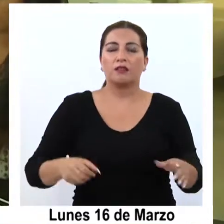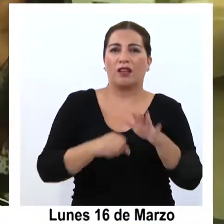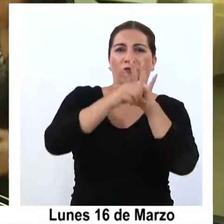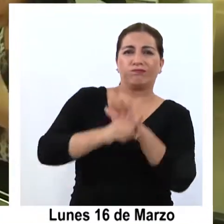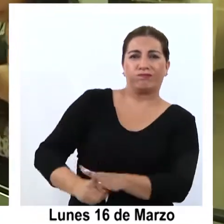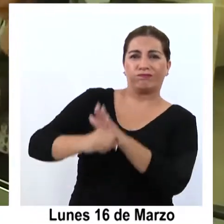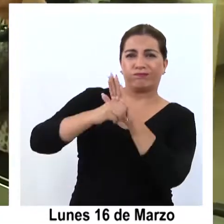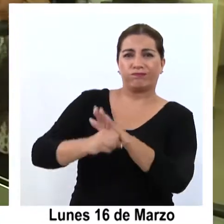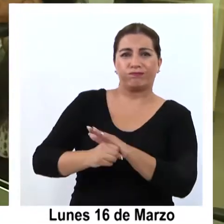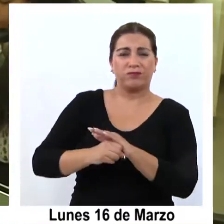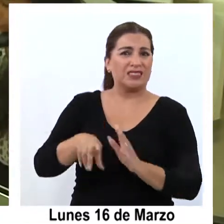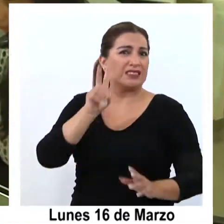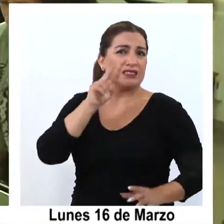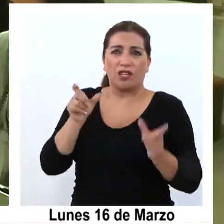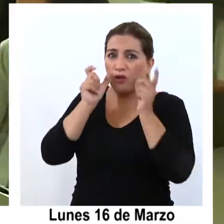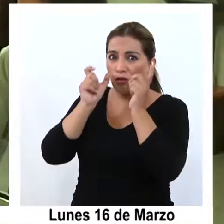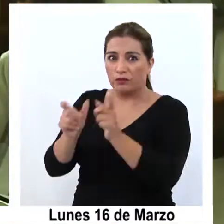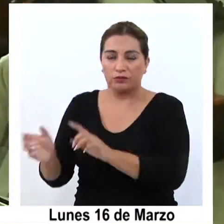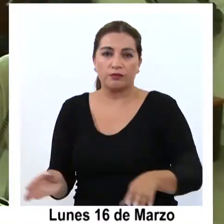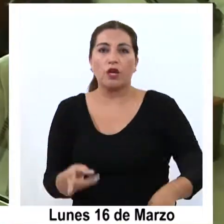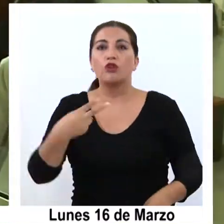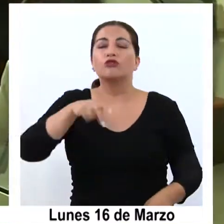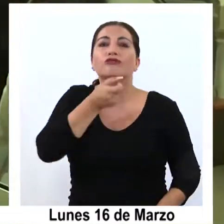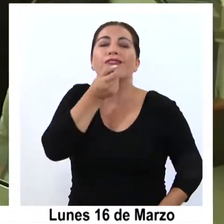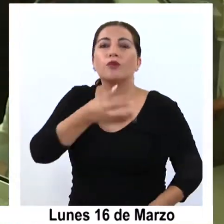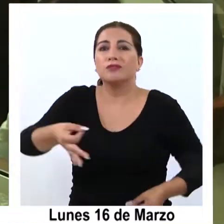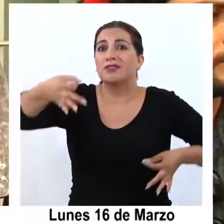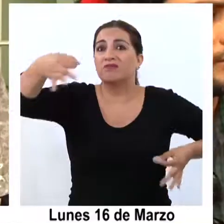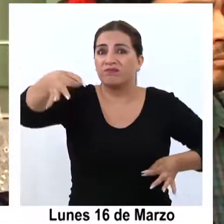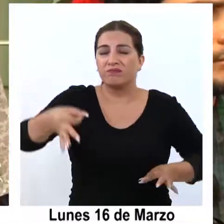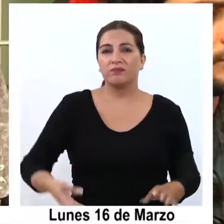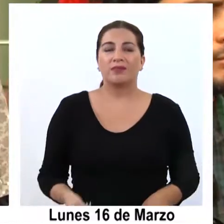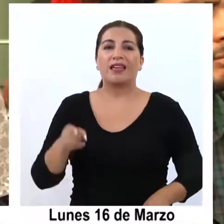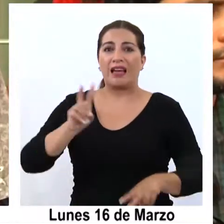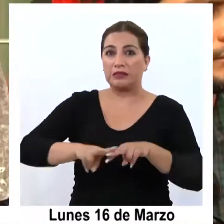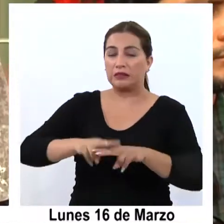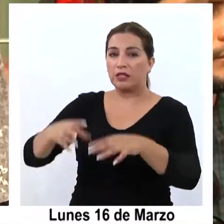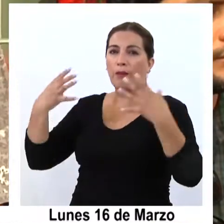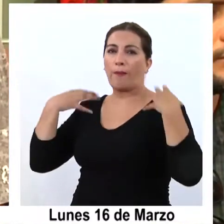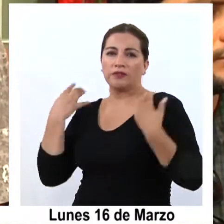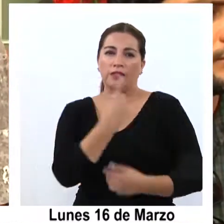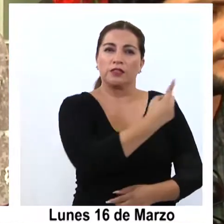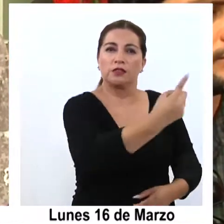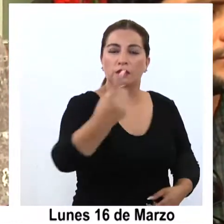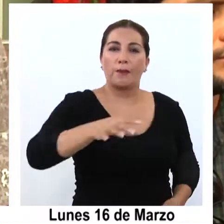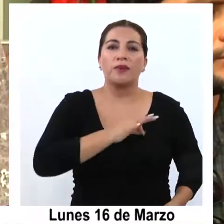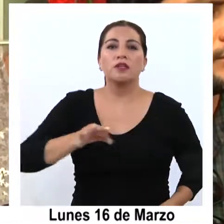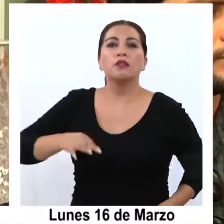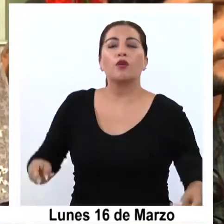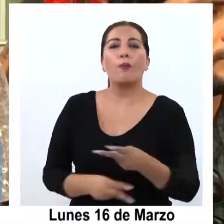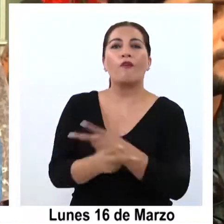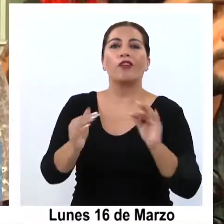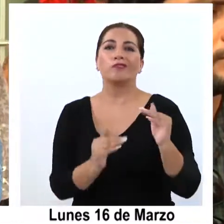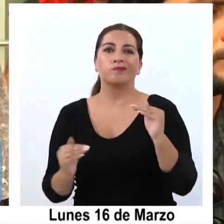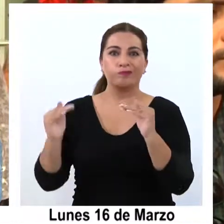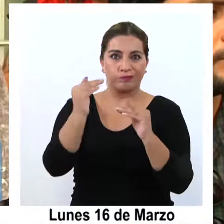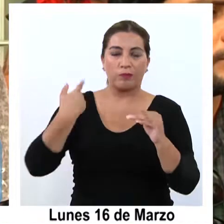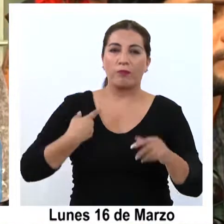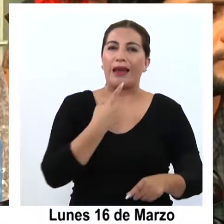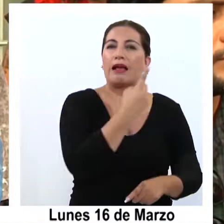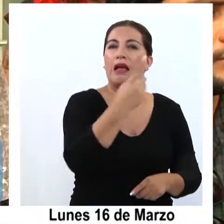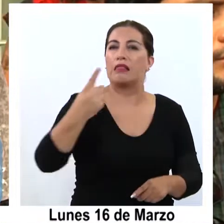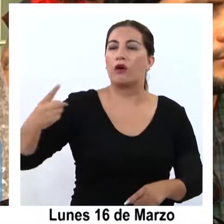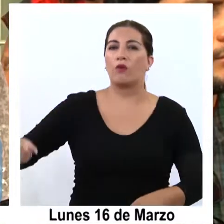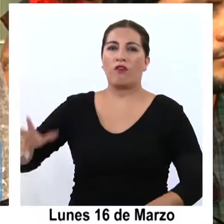diversas acciones represivas sin control. La creya busca establecer esas responsabilidades y también esperamos que el Ministerio Público esté a la